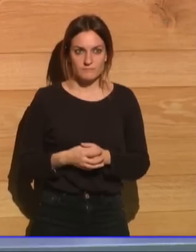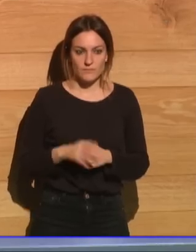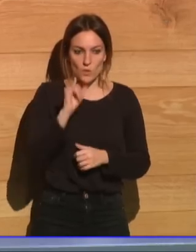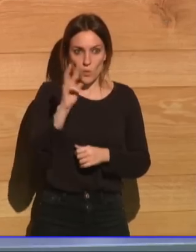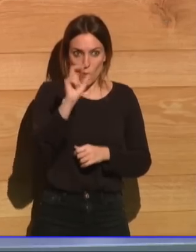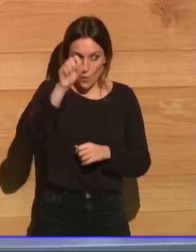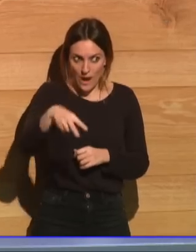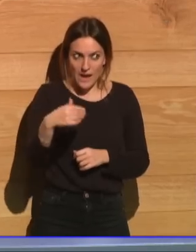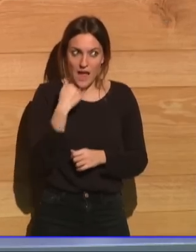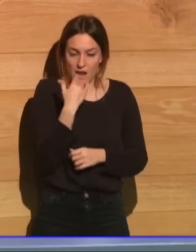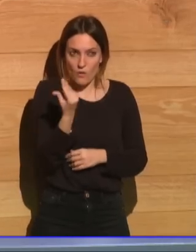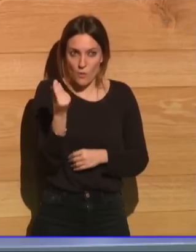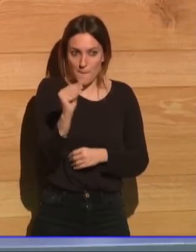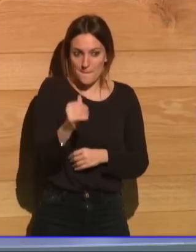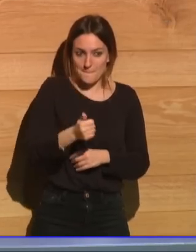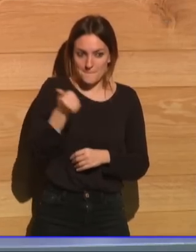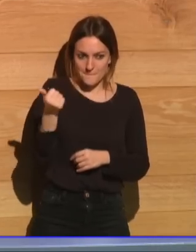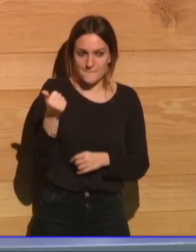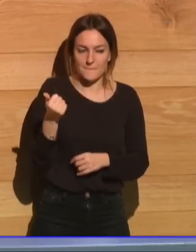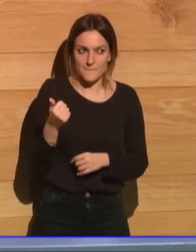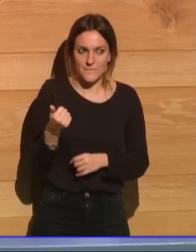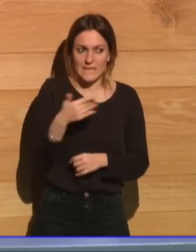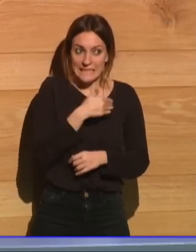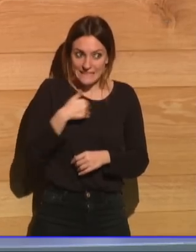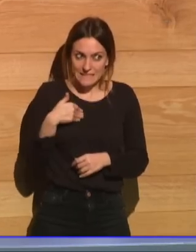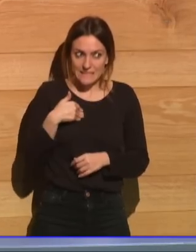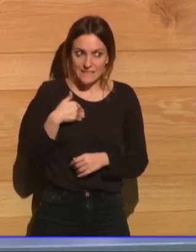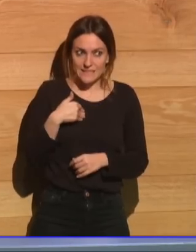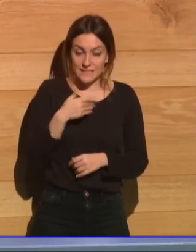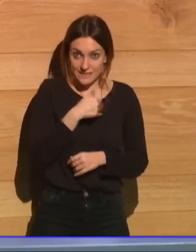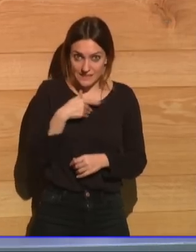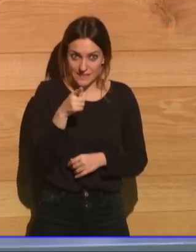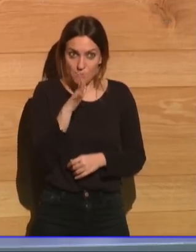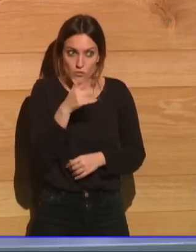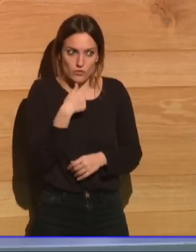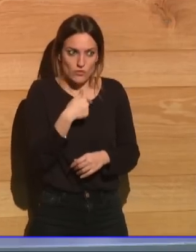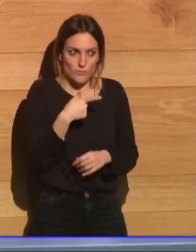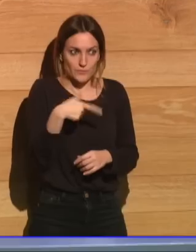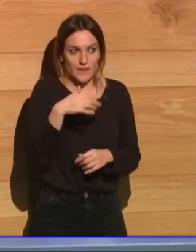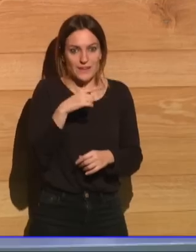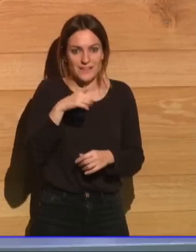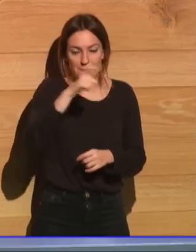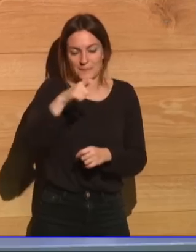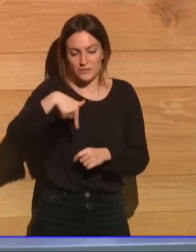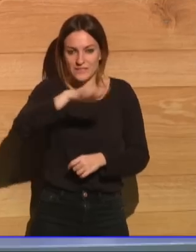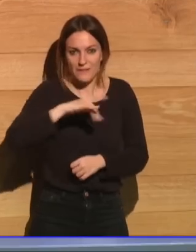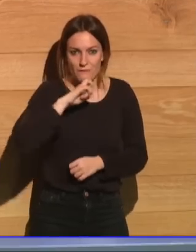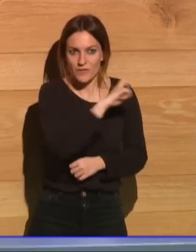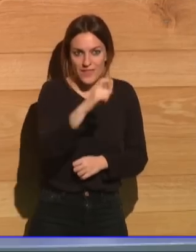Juan, ¿tienes algo más que añadir? ¿Quieres, porque he hablado con la gente de la Fundación Telefónica,